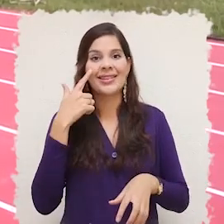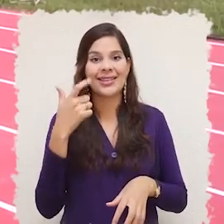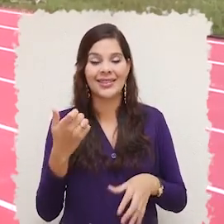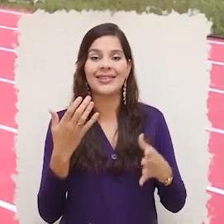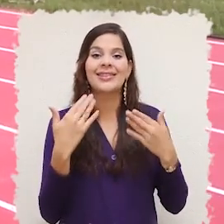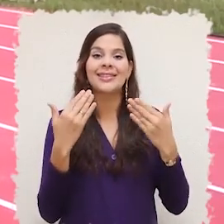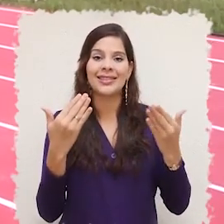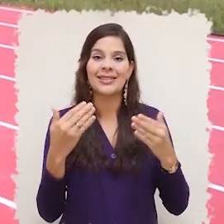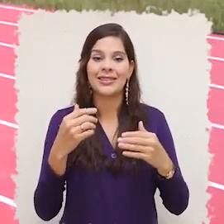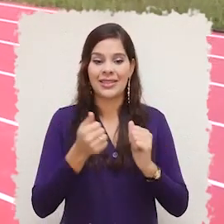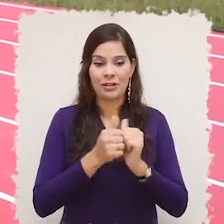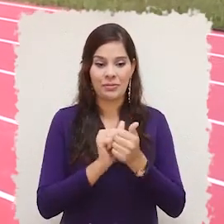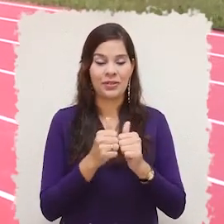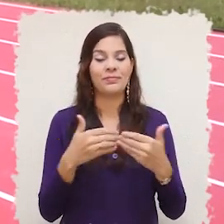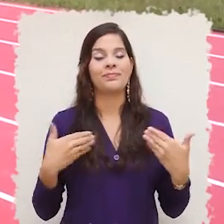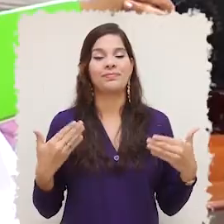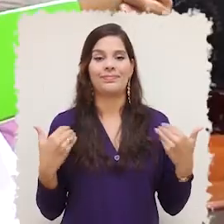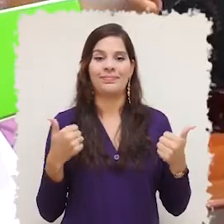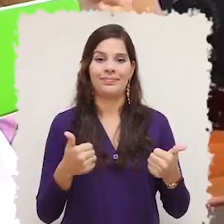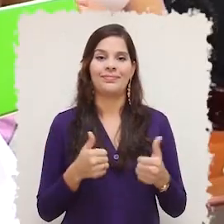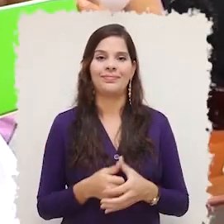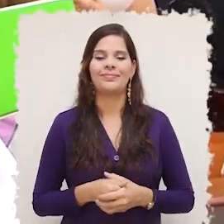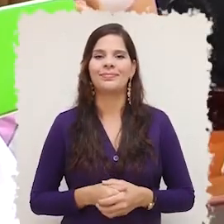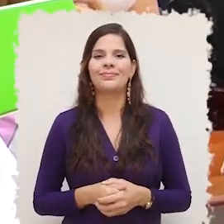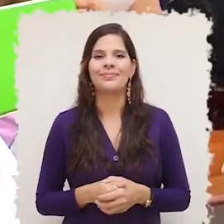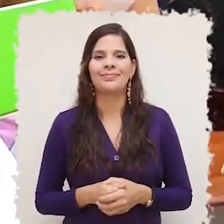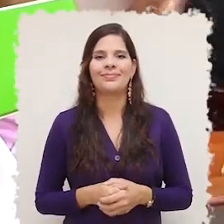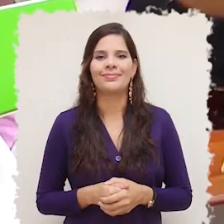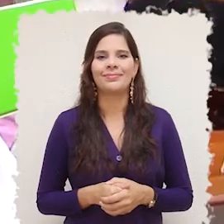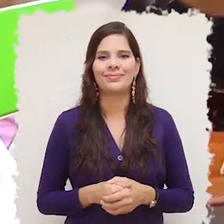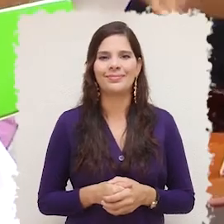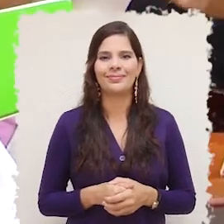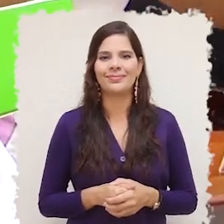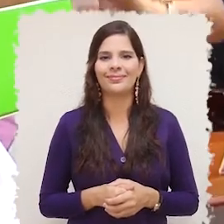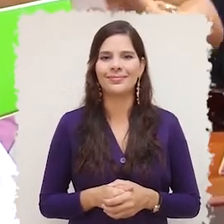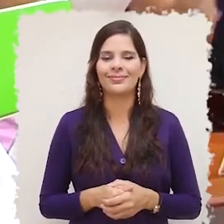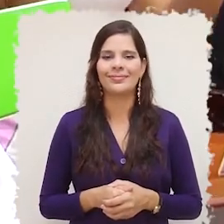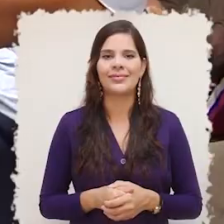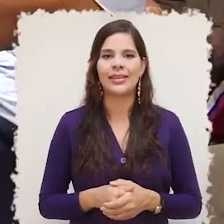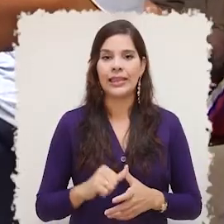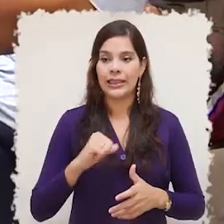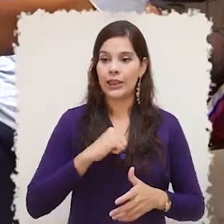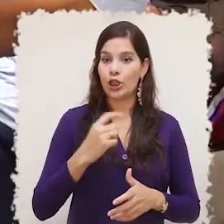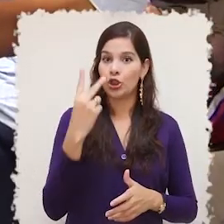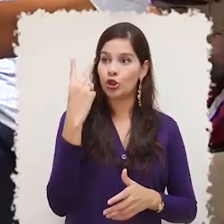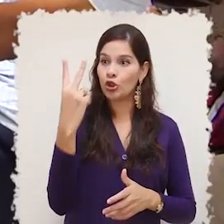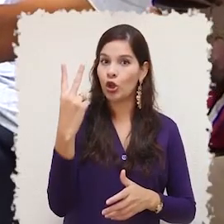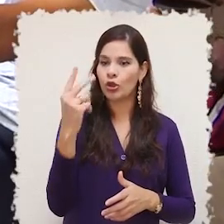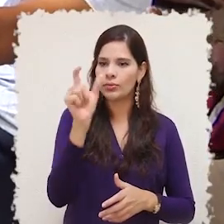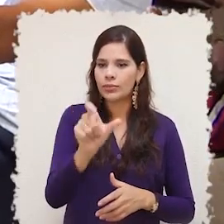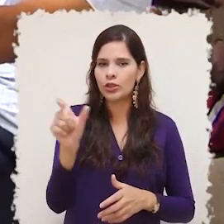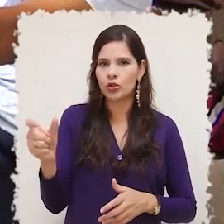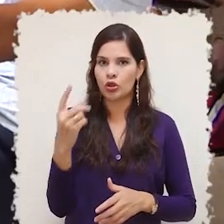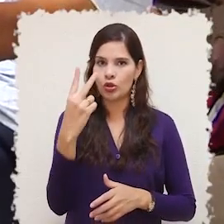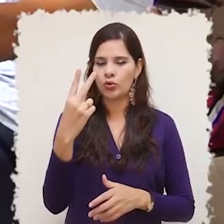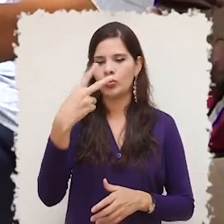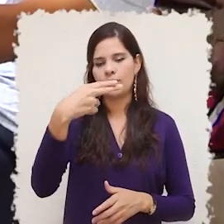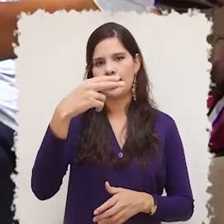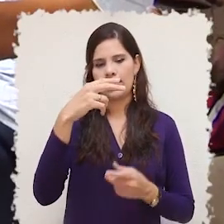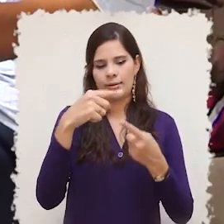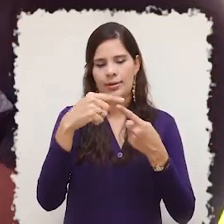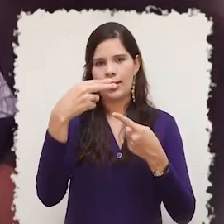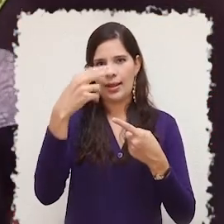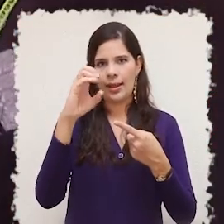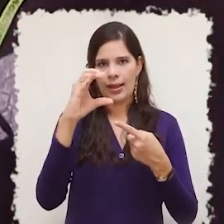para nosotros los deportistas. La jornada contó además con la participación de dos atletas paralímpicos, Héctor